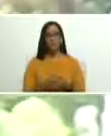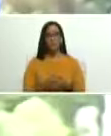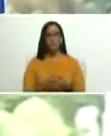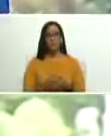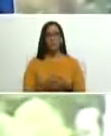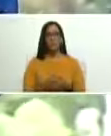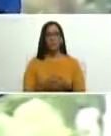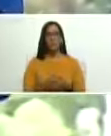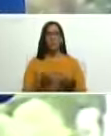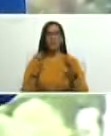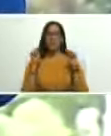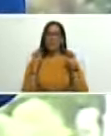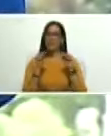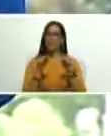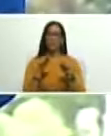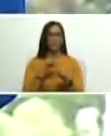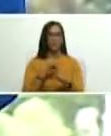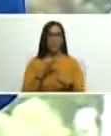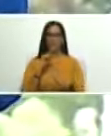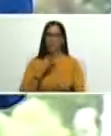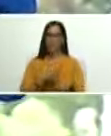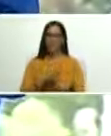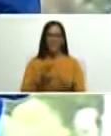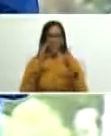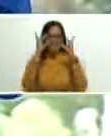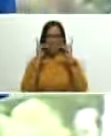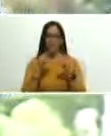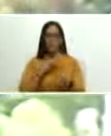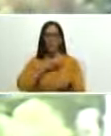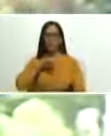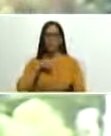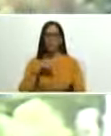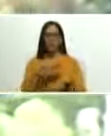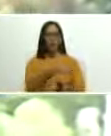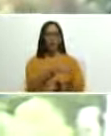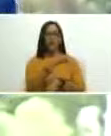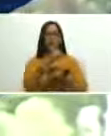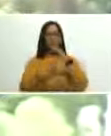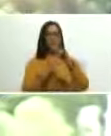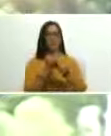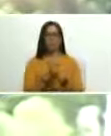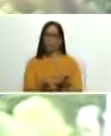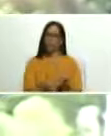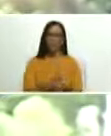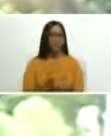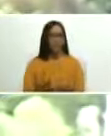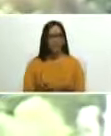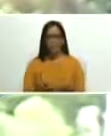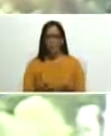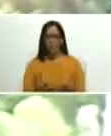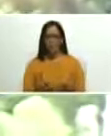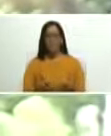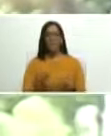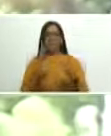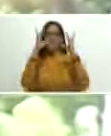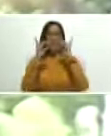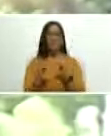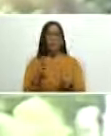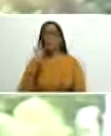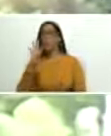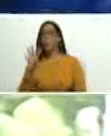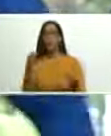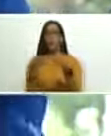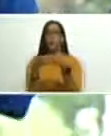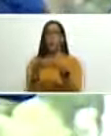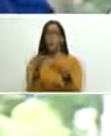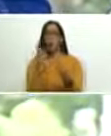Y eso no lo están decidiendo por nosotros en el extranjero. Y no lo están decidiendo cuatro élites con cuatro apellidos y